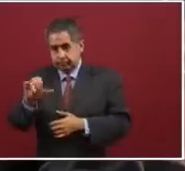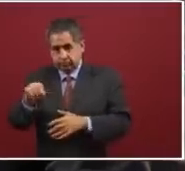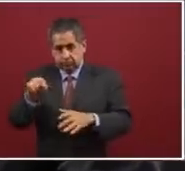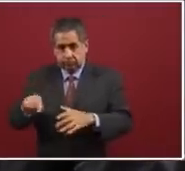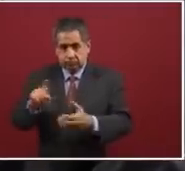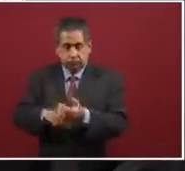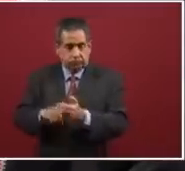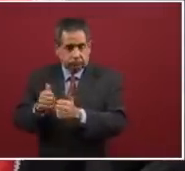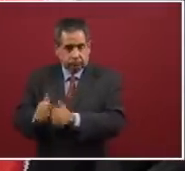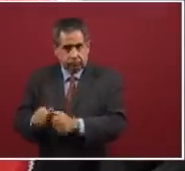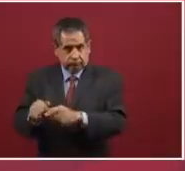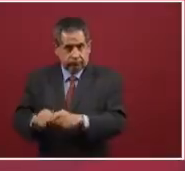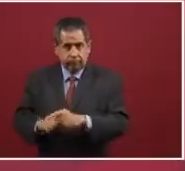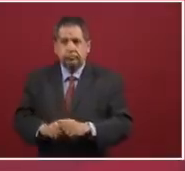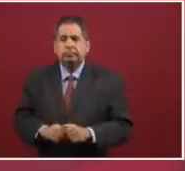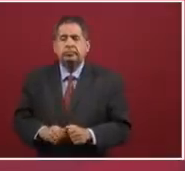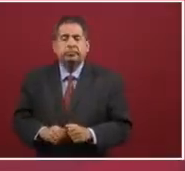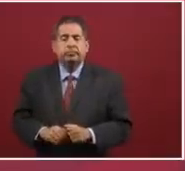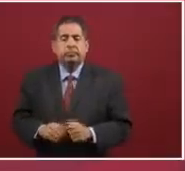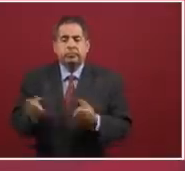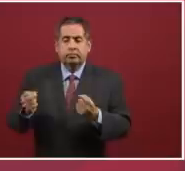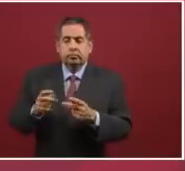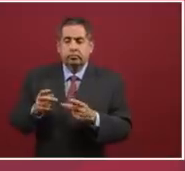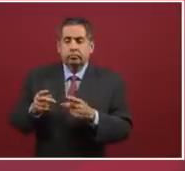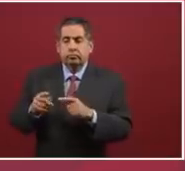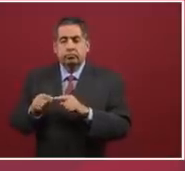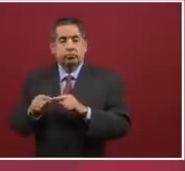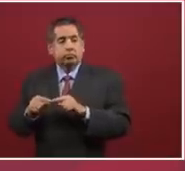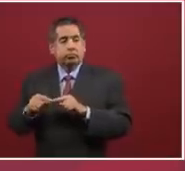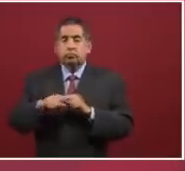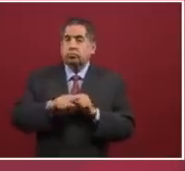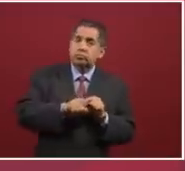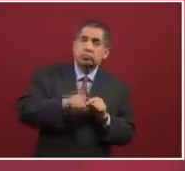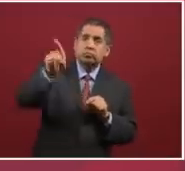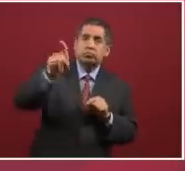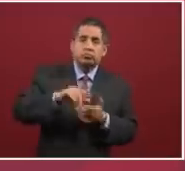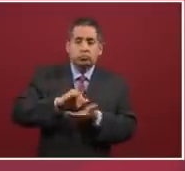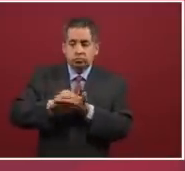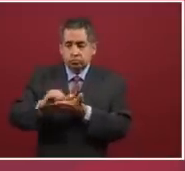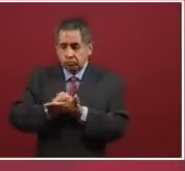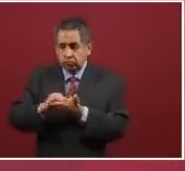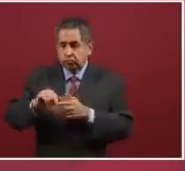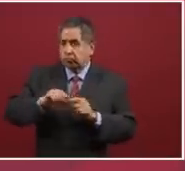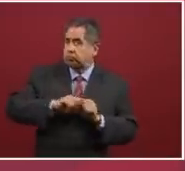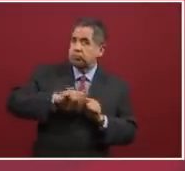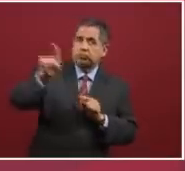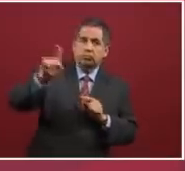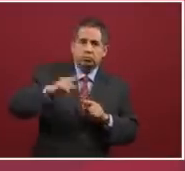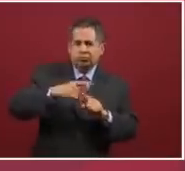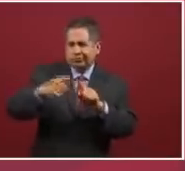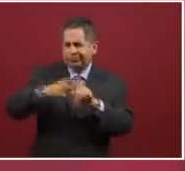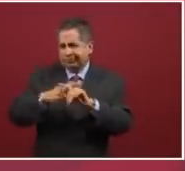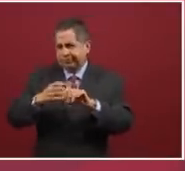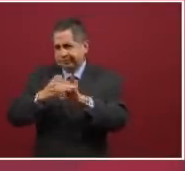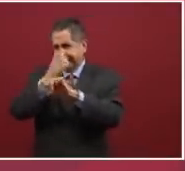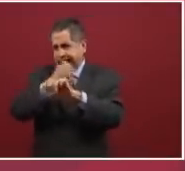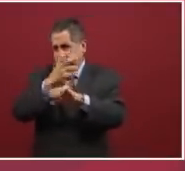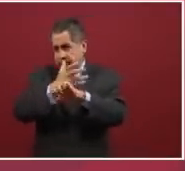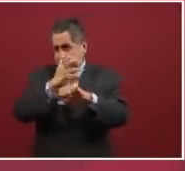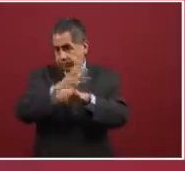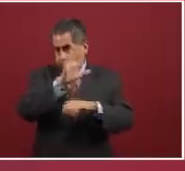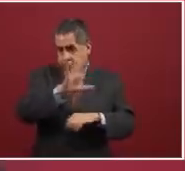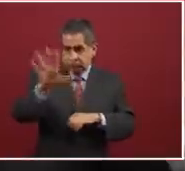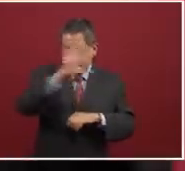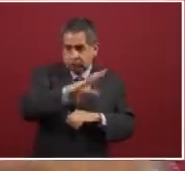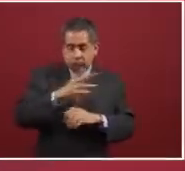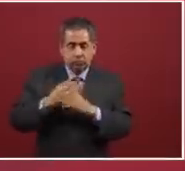que están muchos poblanos en Nueva York y en otros estados de la Unión Americana.